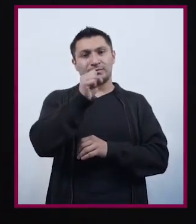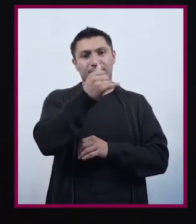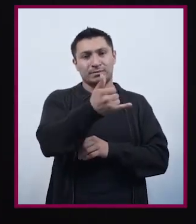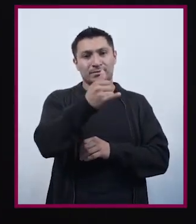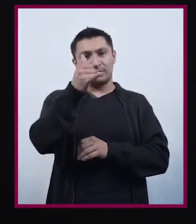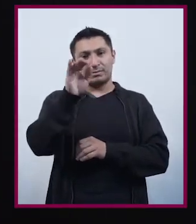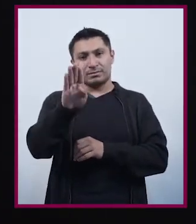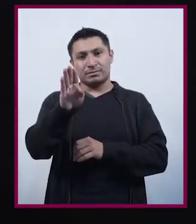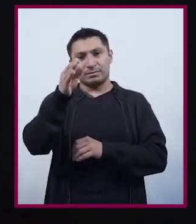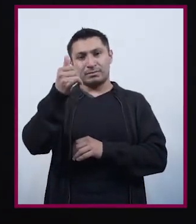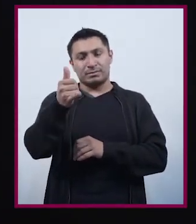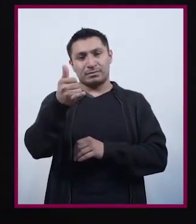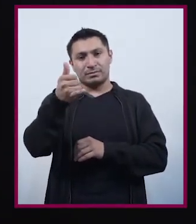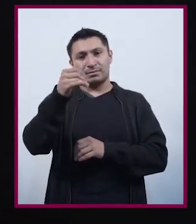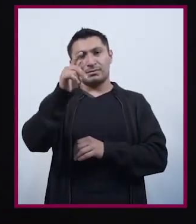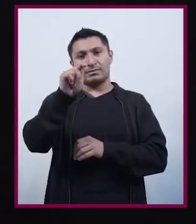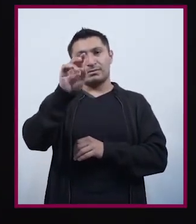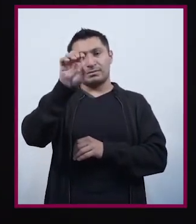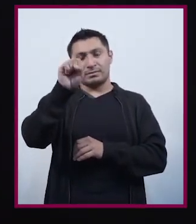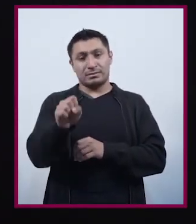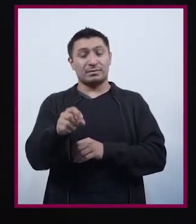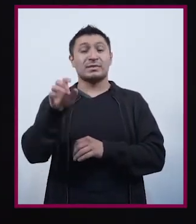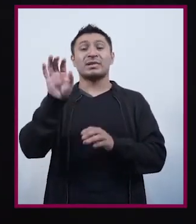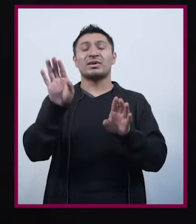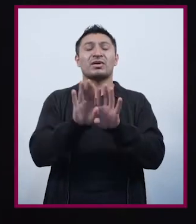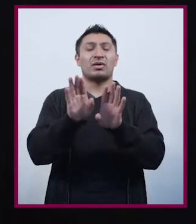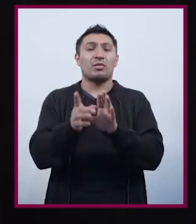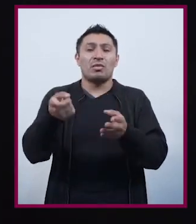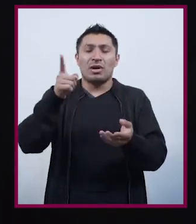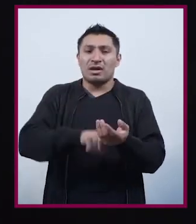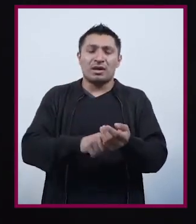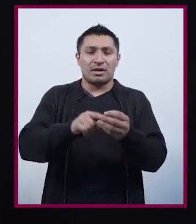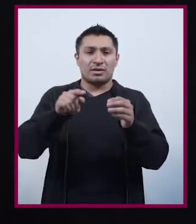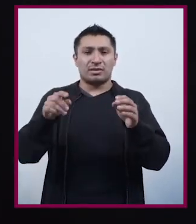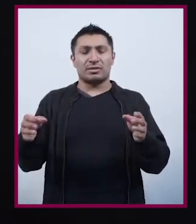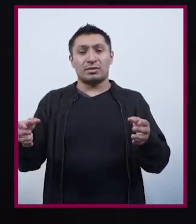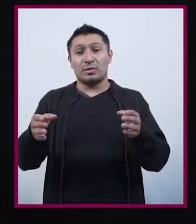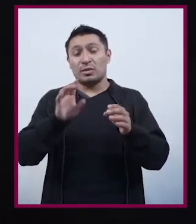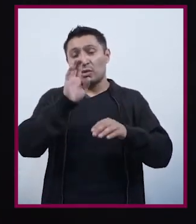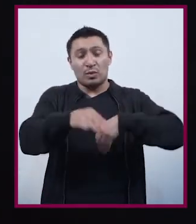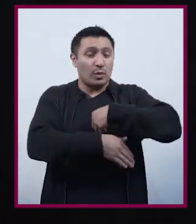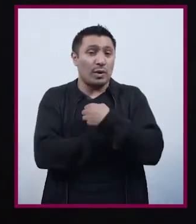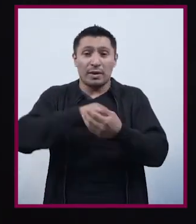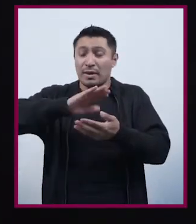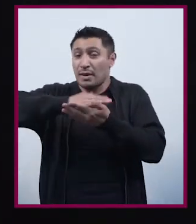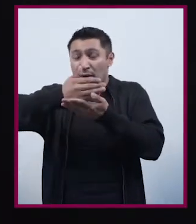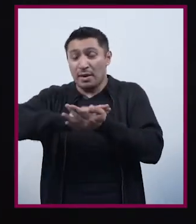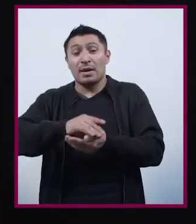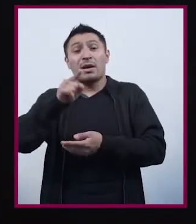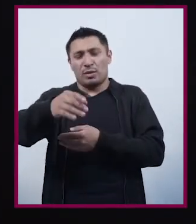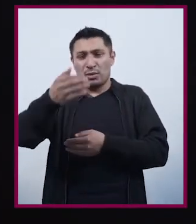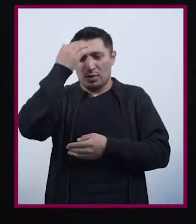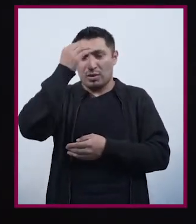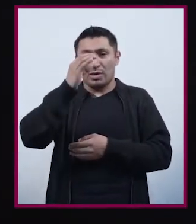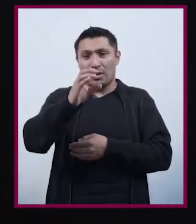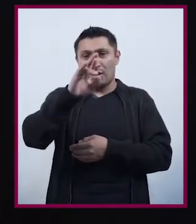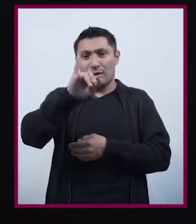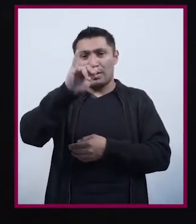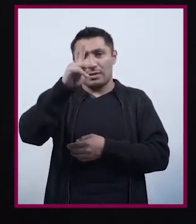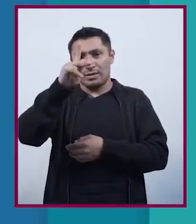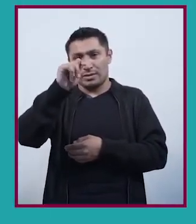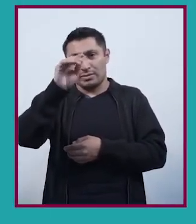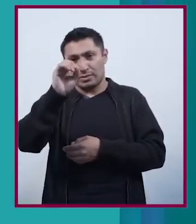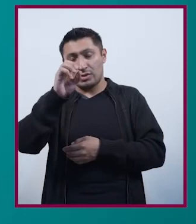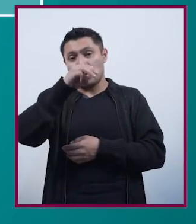bytes? O sea, en códigos digitales almacenados en discos duros de computadoras. ¿Has oído hablar de la